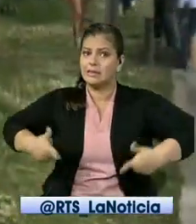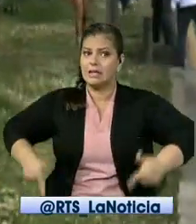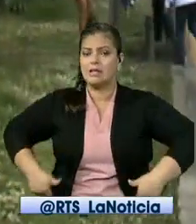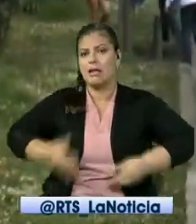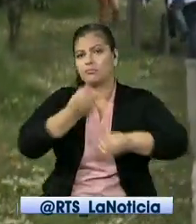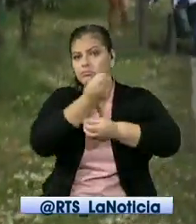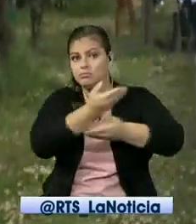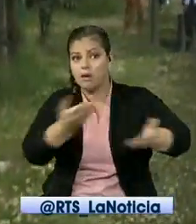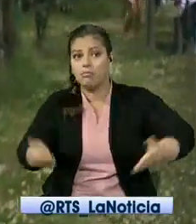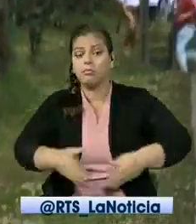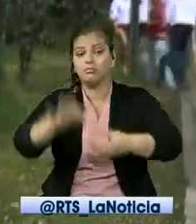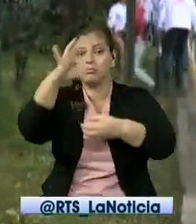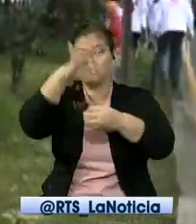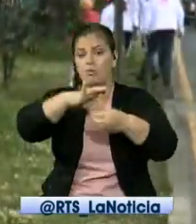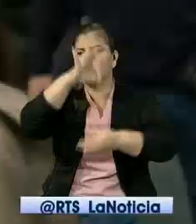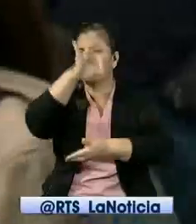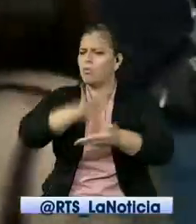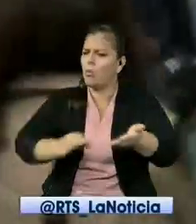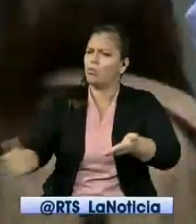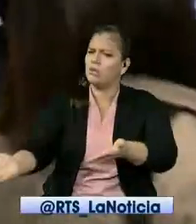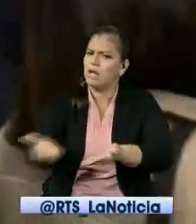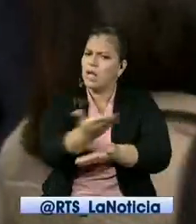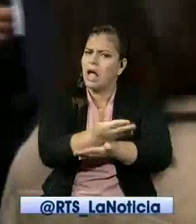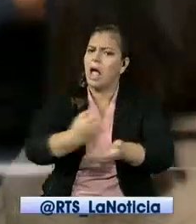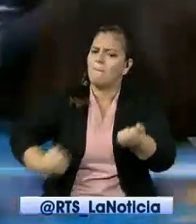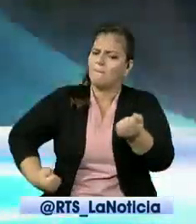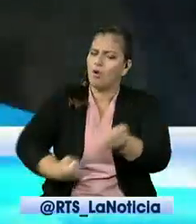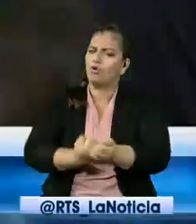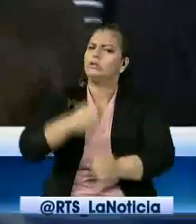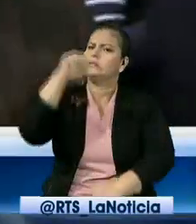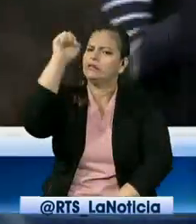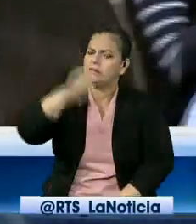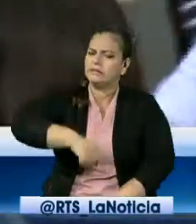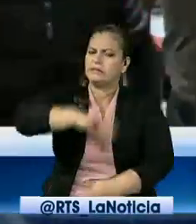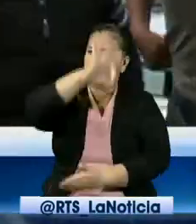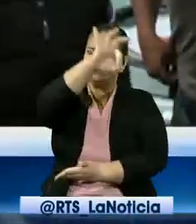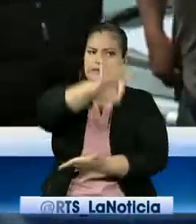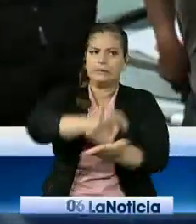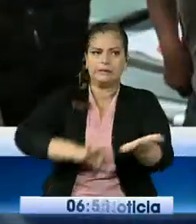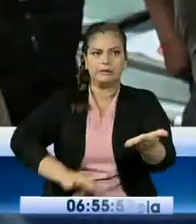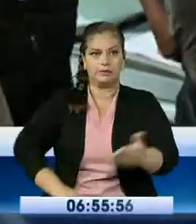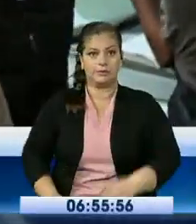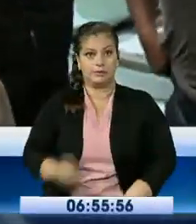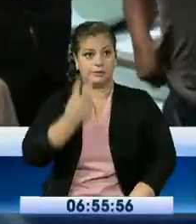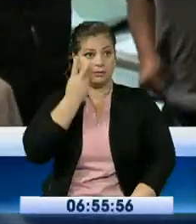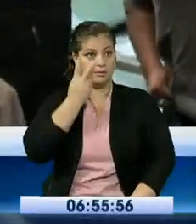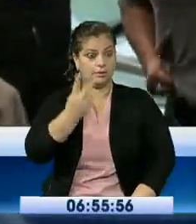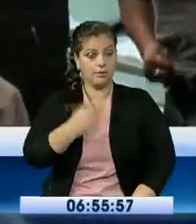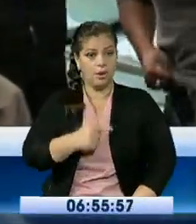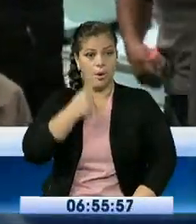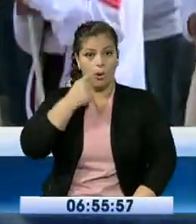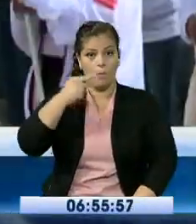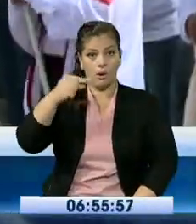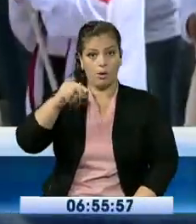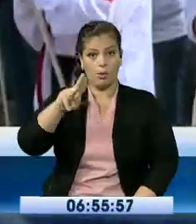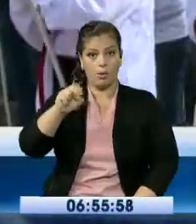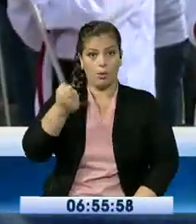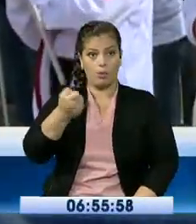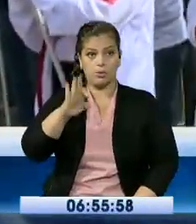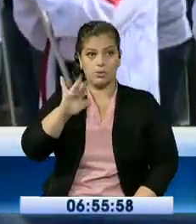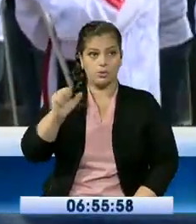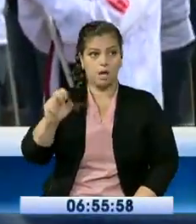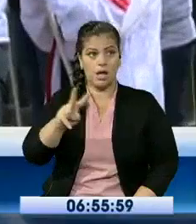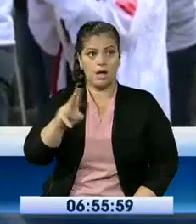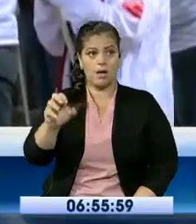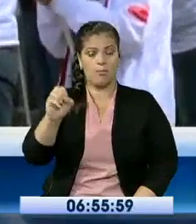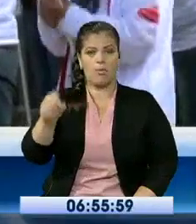La denominada Caravana por la Libertad, liderada por el presidente nacional de Democracia, sí, Gustavo Larrea, recorrió las calles